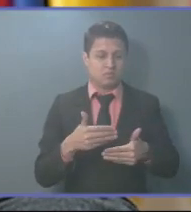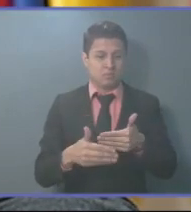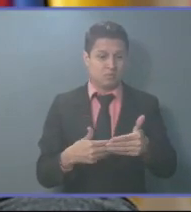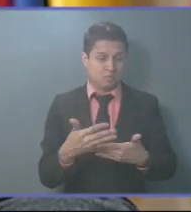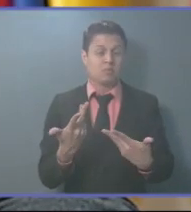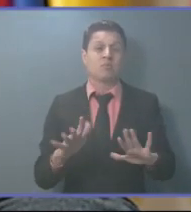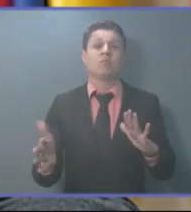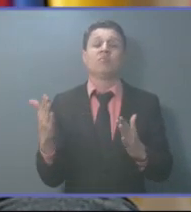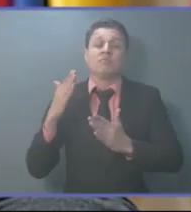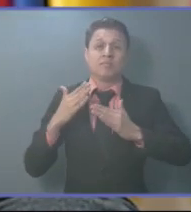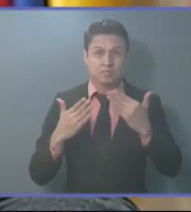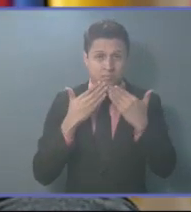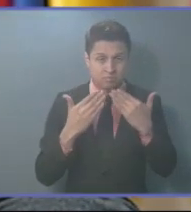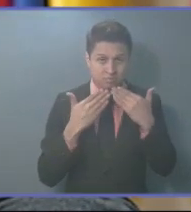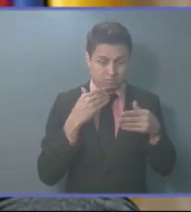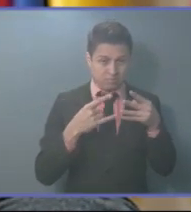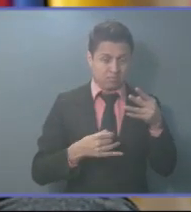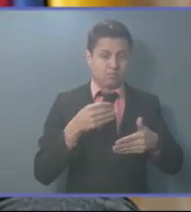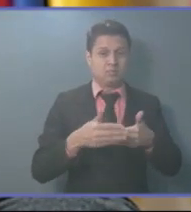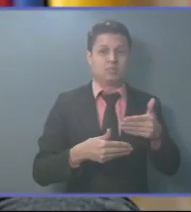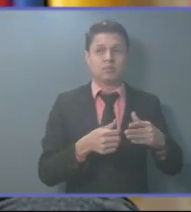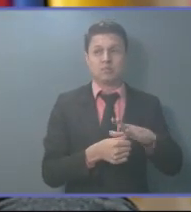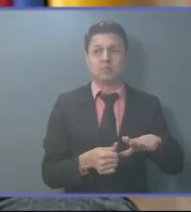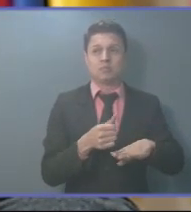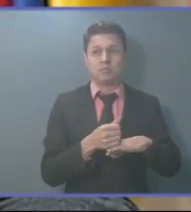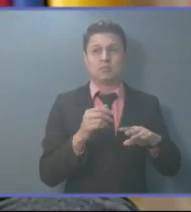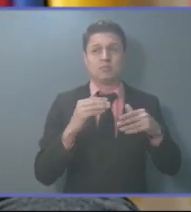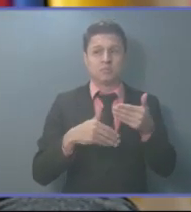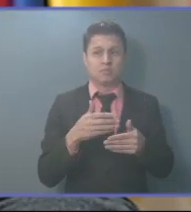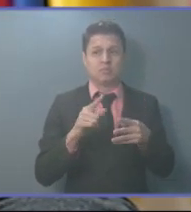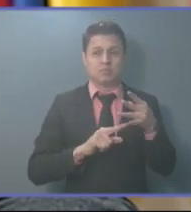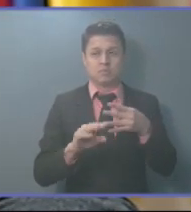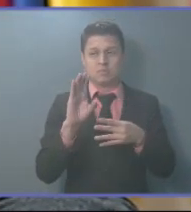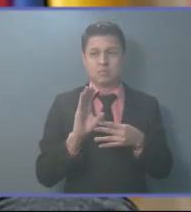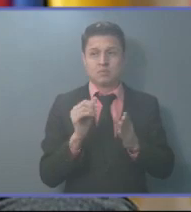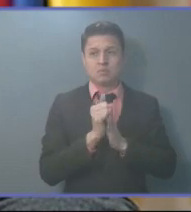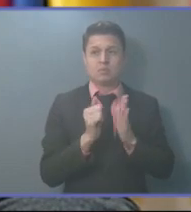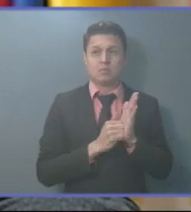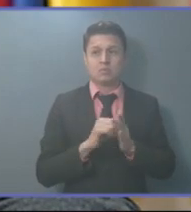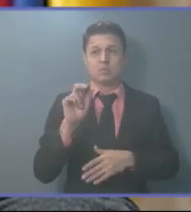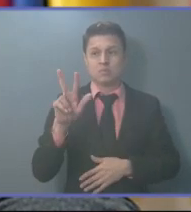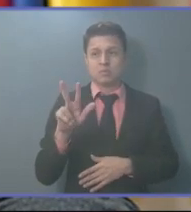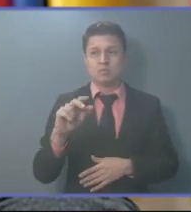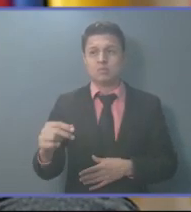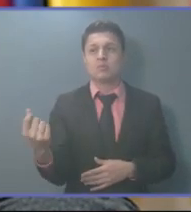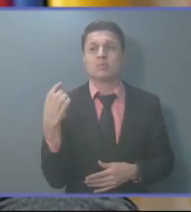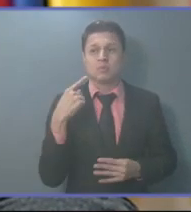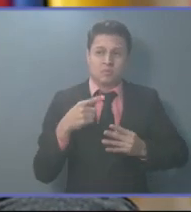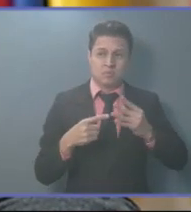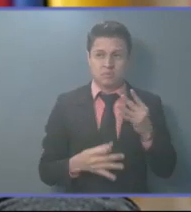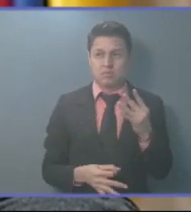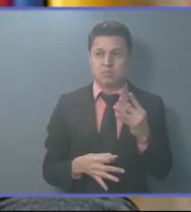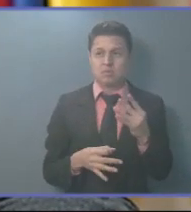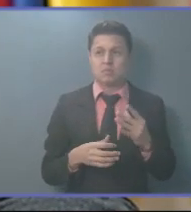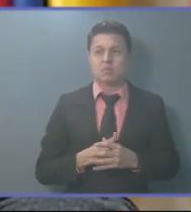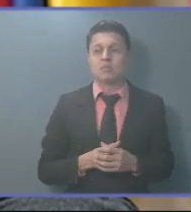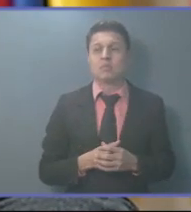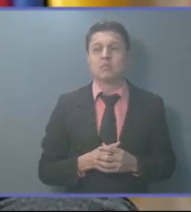que se refiere la ley de procedimientos constitucionales artículo 3 el presente